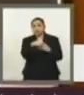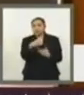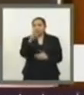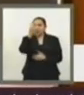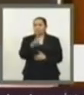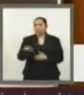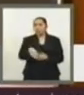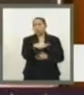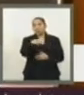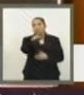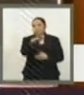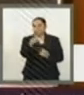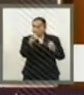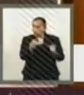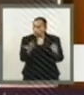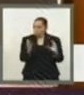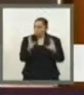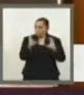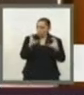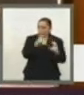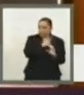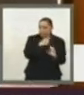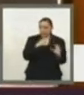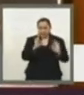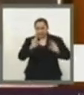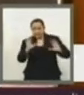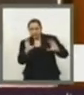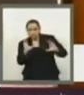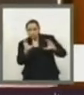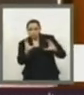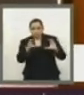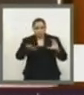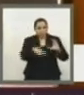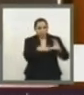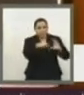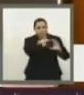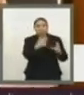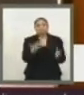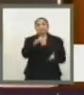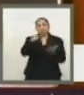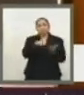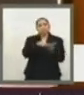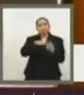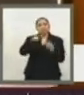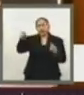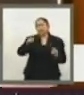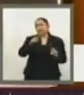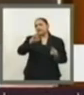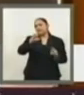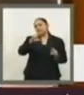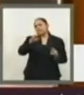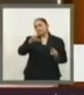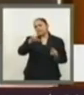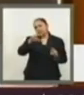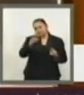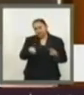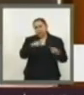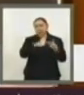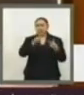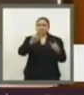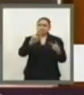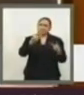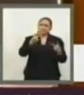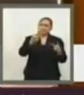avance. Coincidimos en la urgencia de combatir el huachicol. Es más, en Tlaulilpan, Ixmiquilpan, Tepatepec, sabemos dónde lo